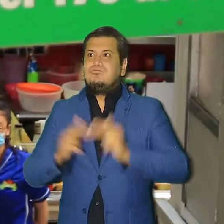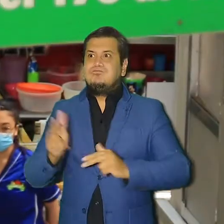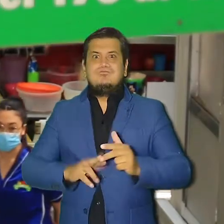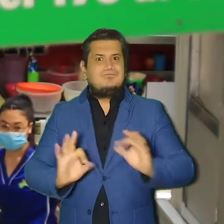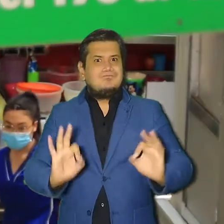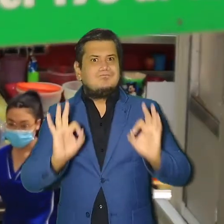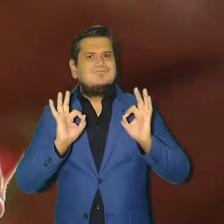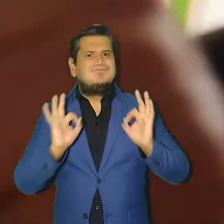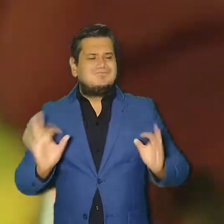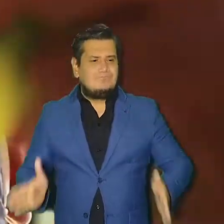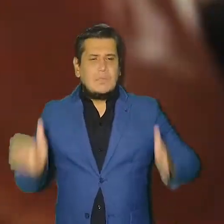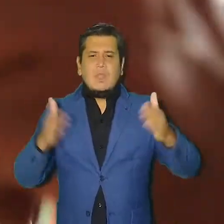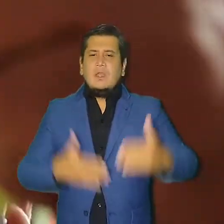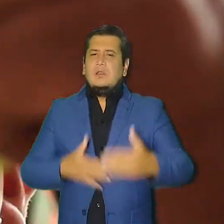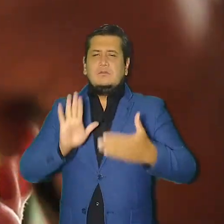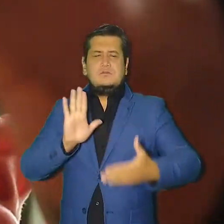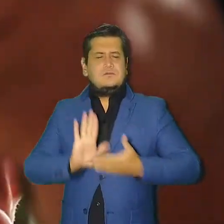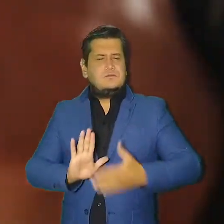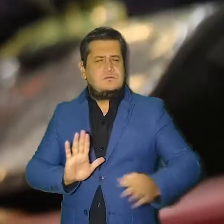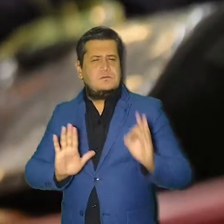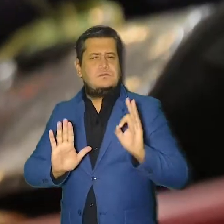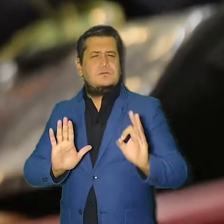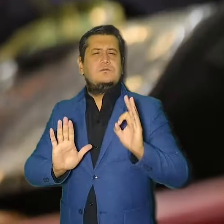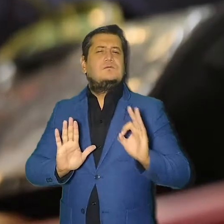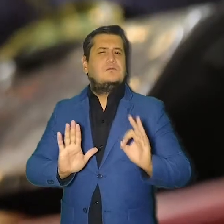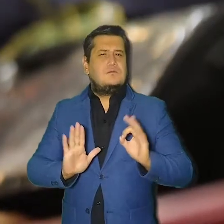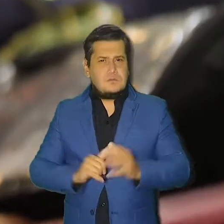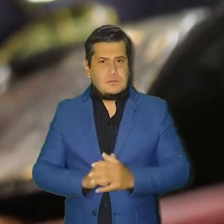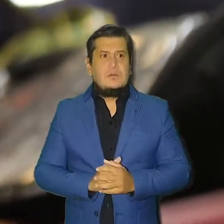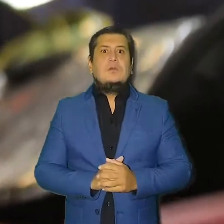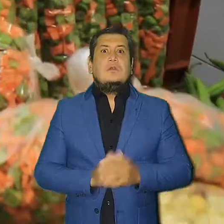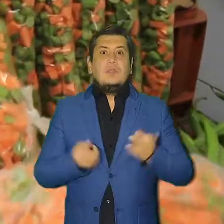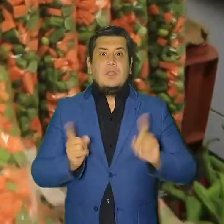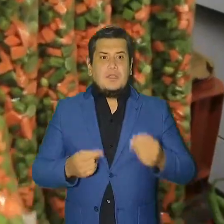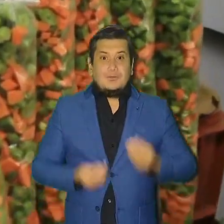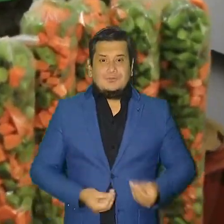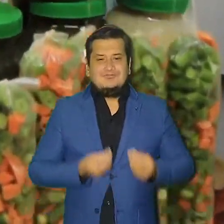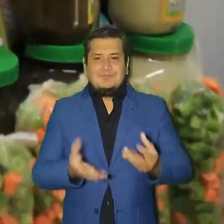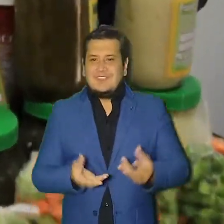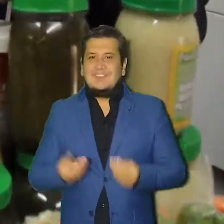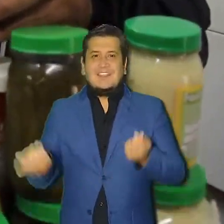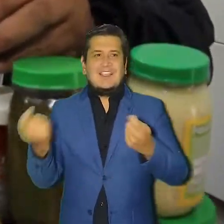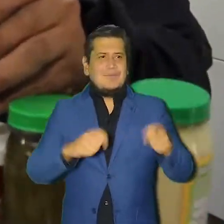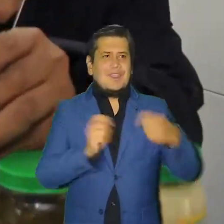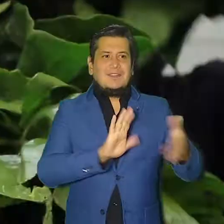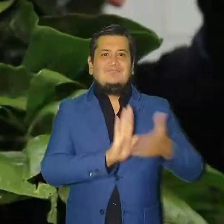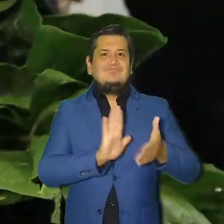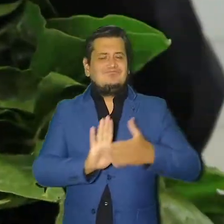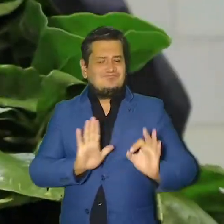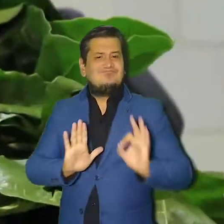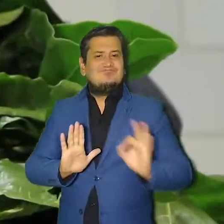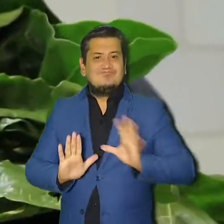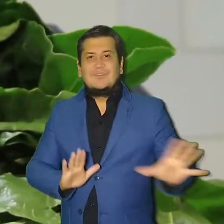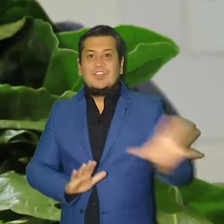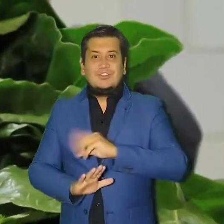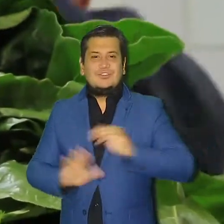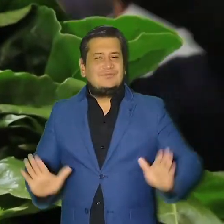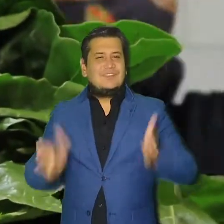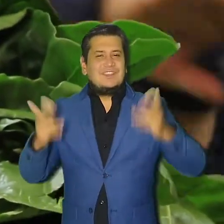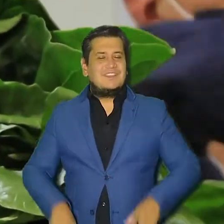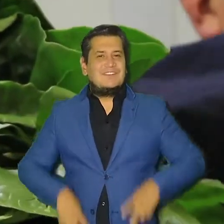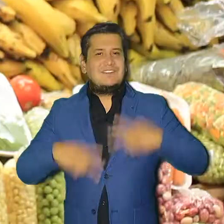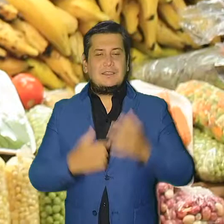A la fecha pues contamos con una infraestructura muy buena y garantizando los productos también para una mejor calidad de